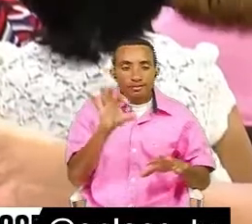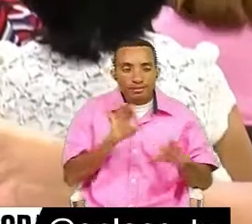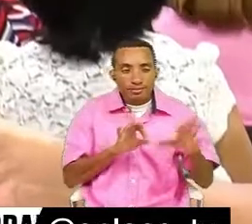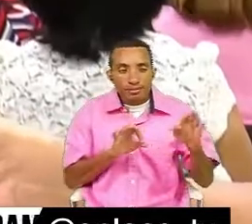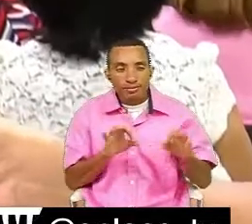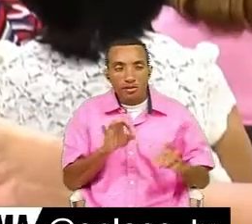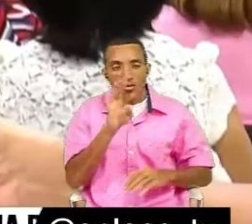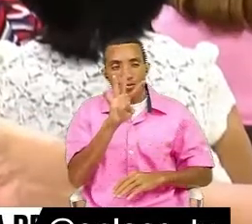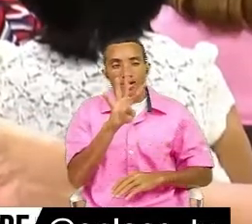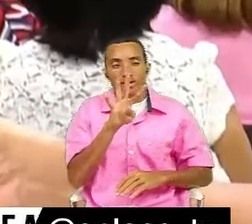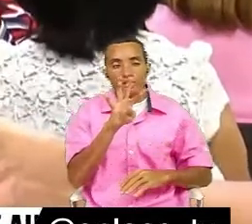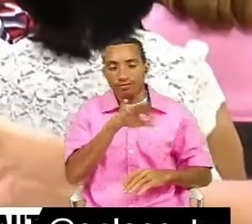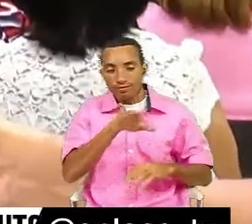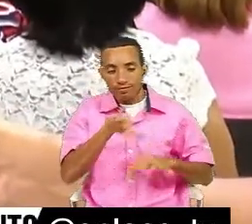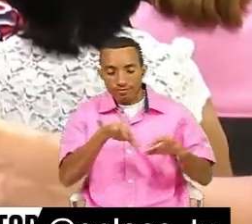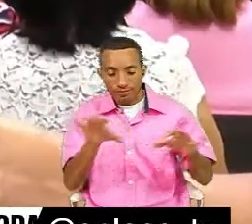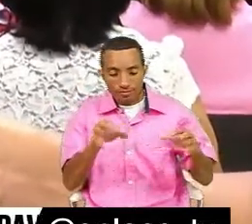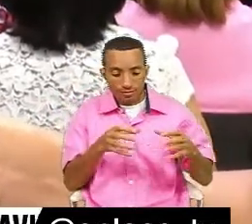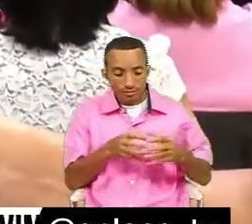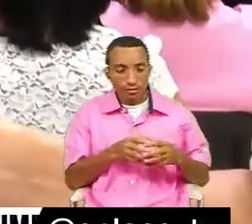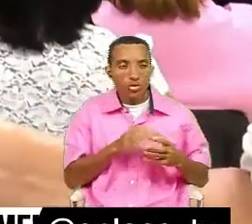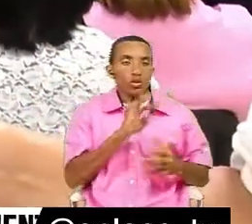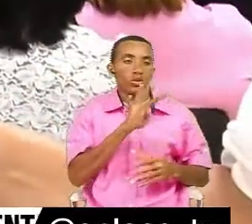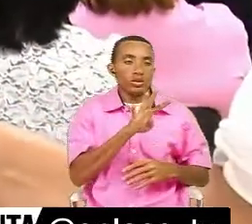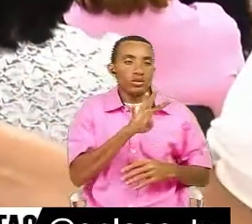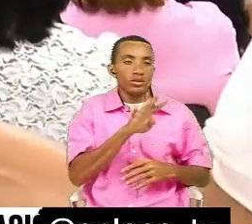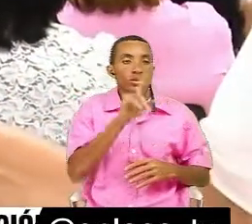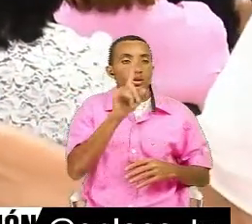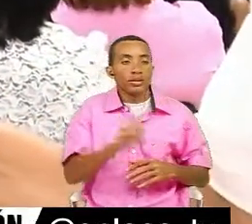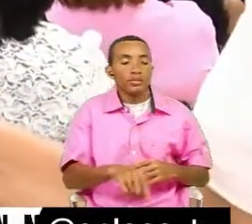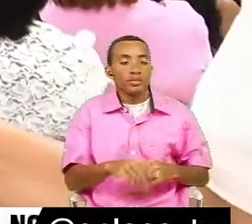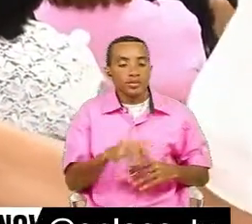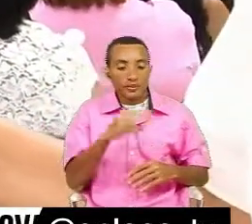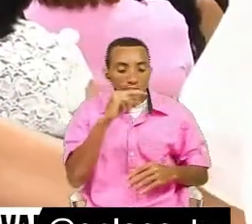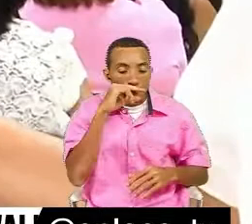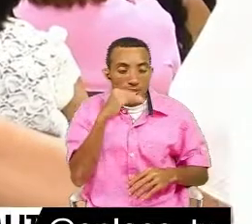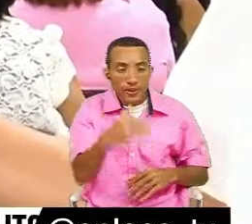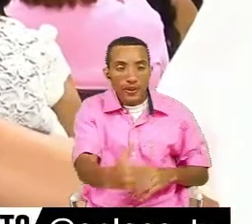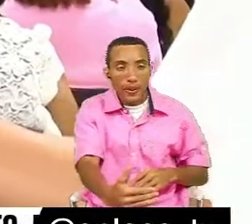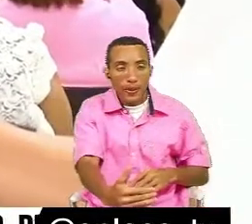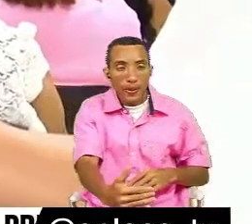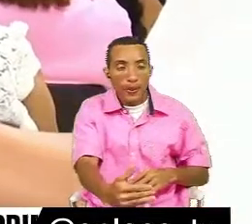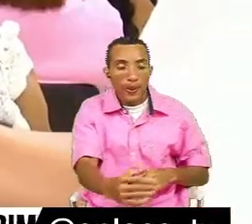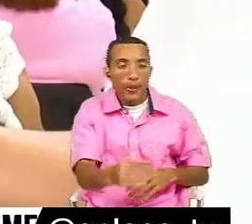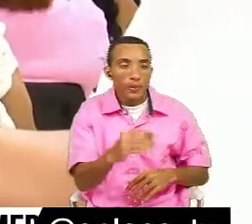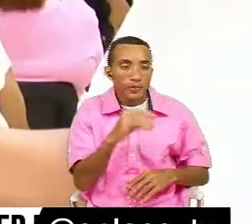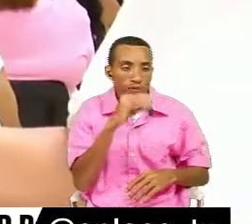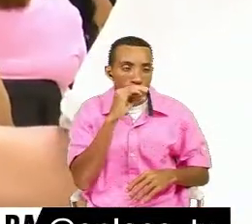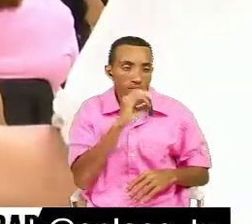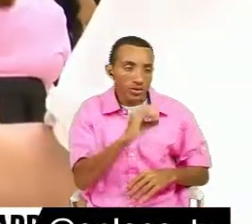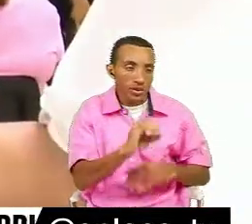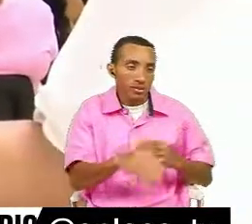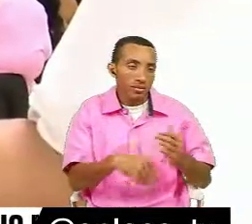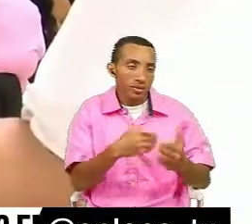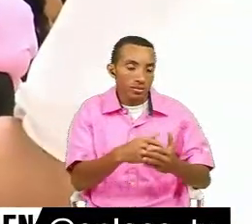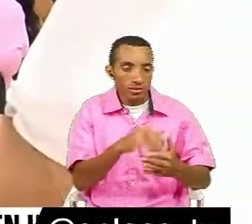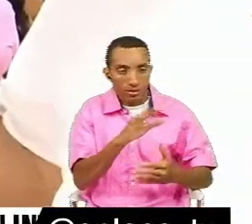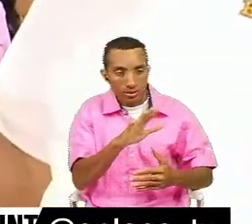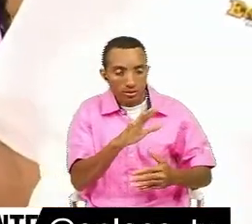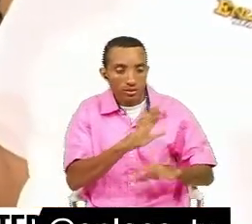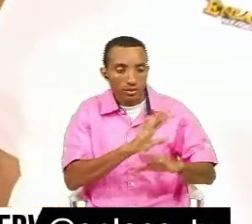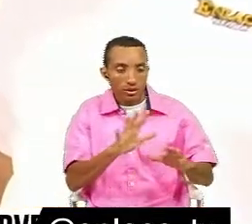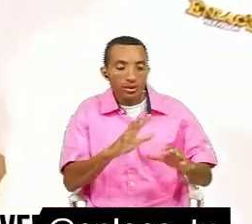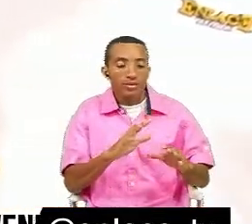4. Entre ellas está también la de la primera infancia, porque la primera infancia ya entró a formar parte de nuestro